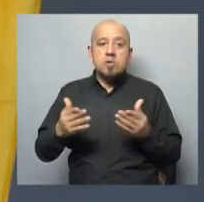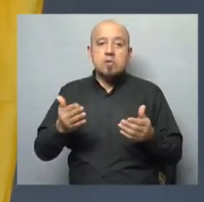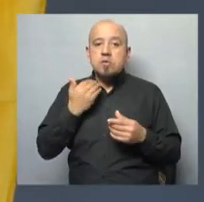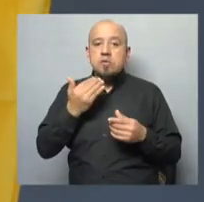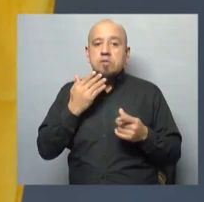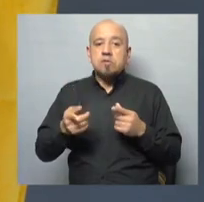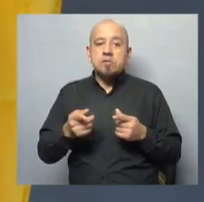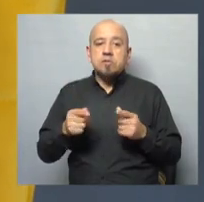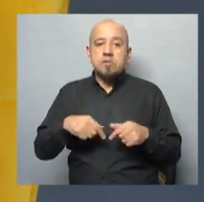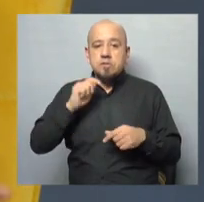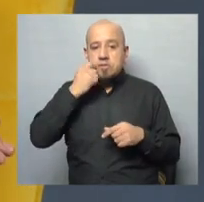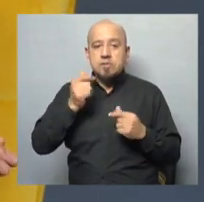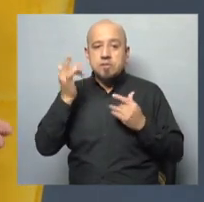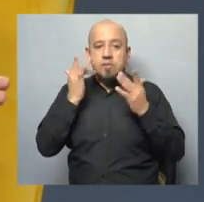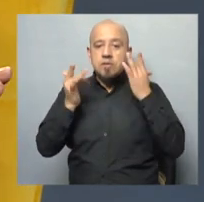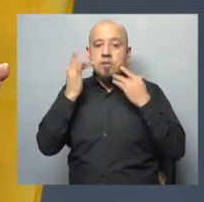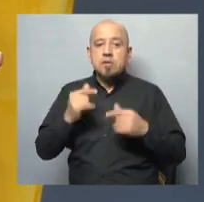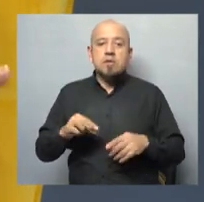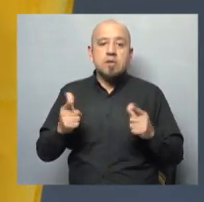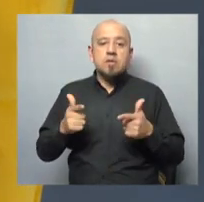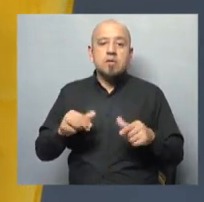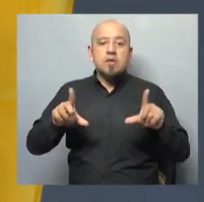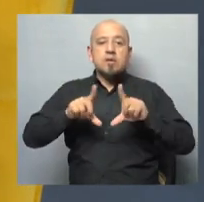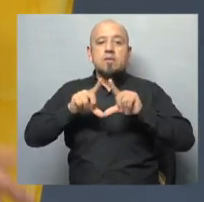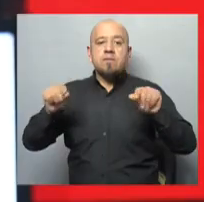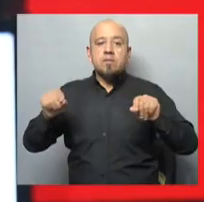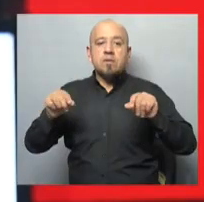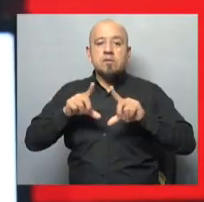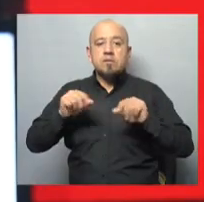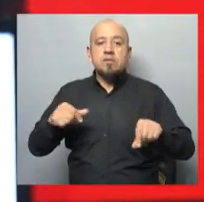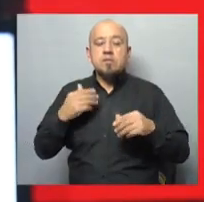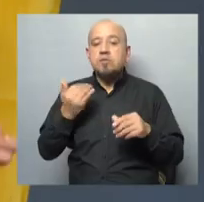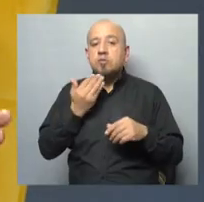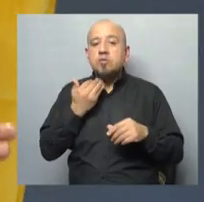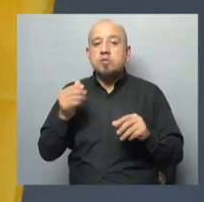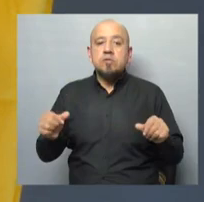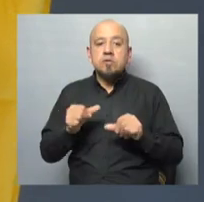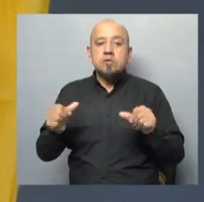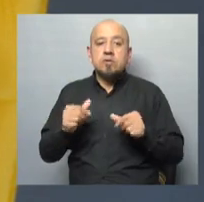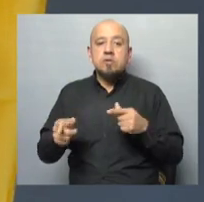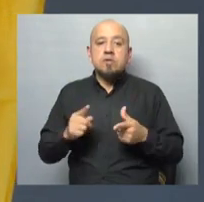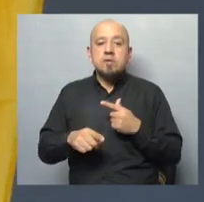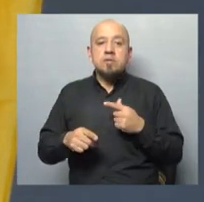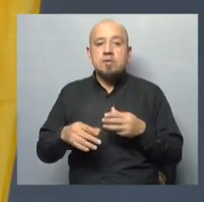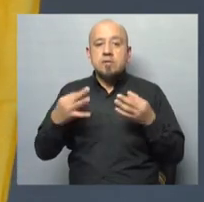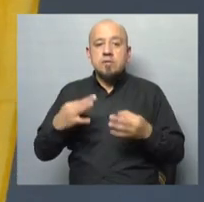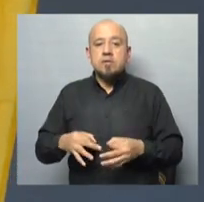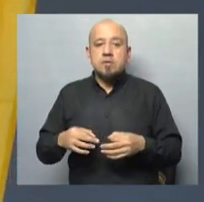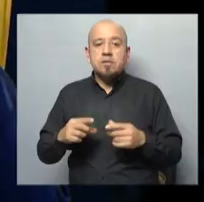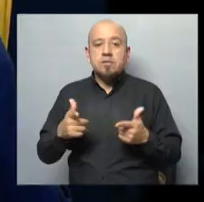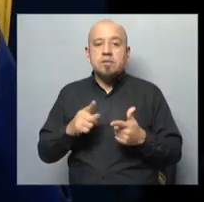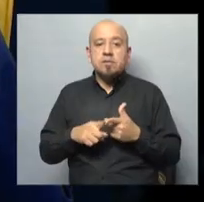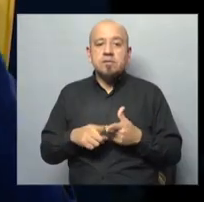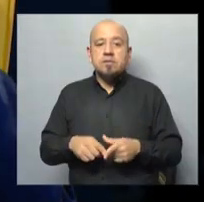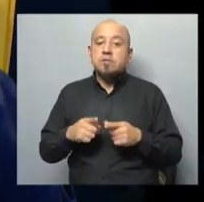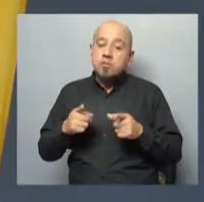más me gusta de ser artista es que no hay fórmulas que no tengo ni idea cómo hacer para que sea para que esté bien hecho y no existe un viento de pueblo a